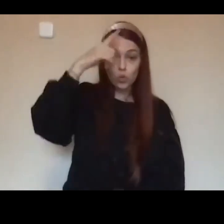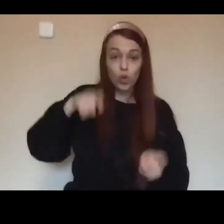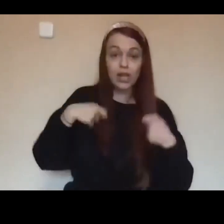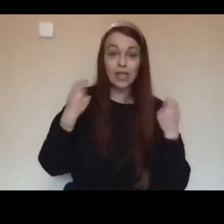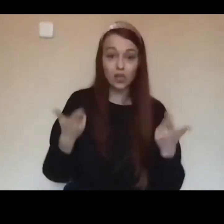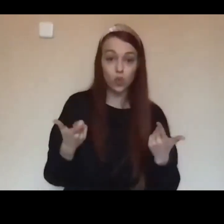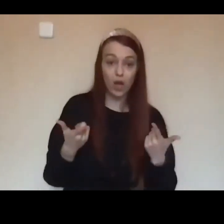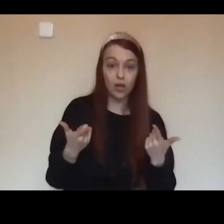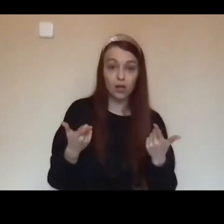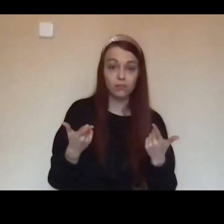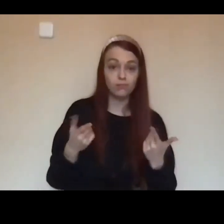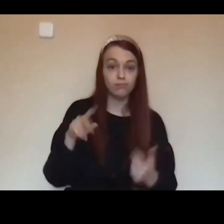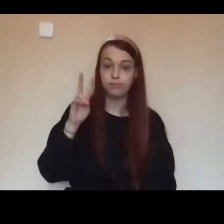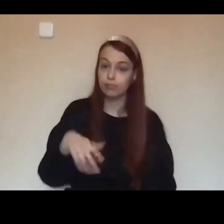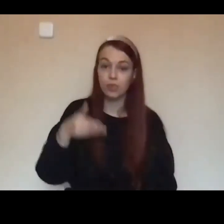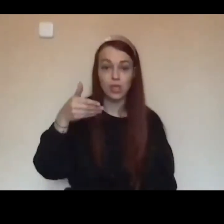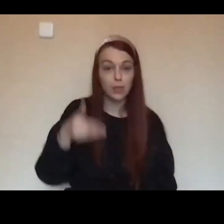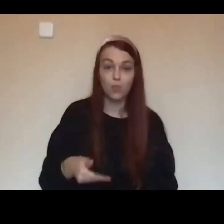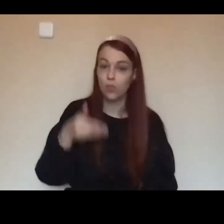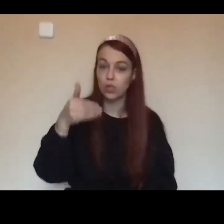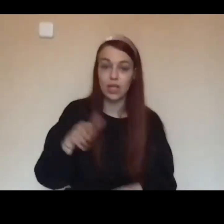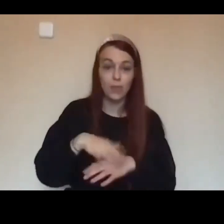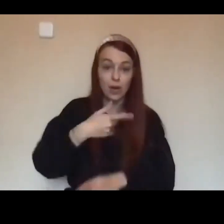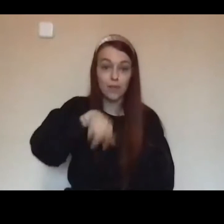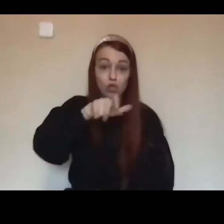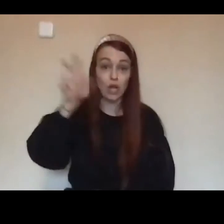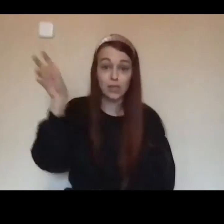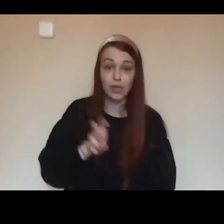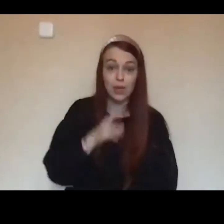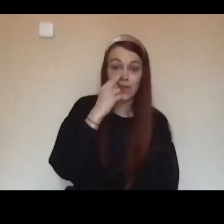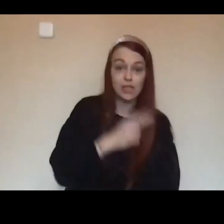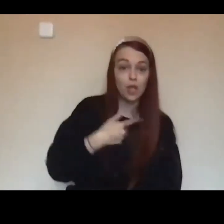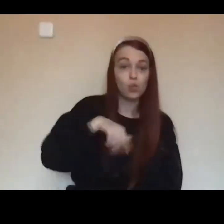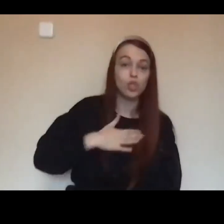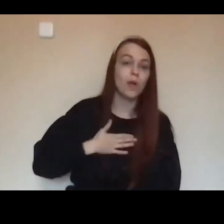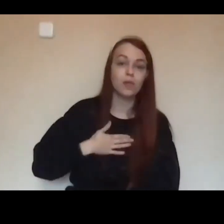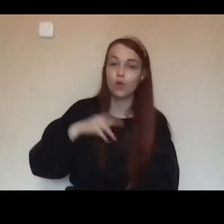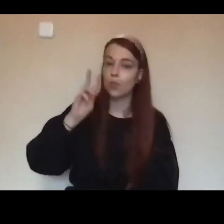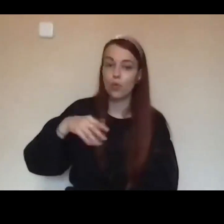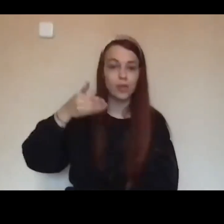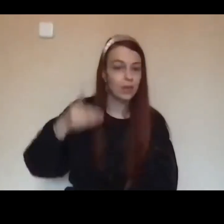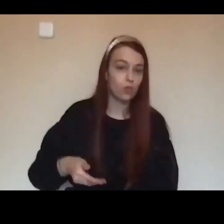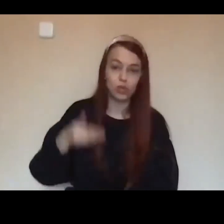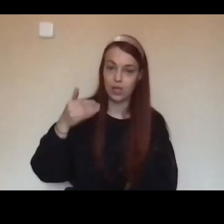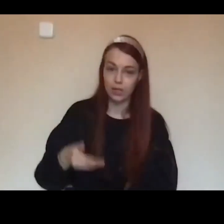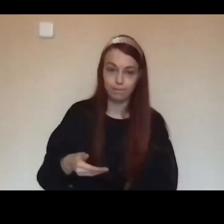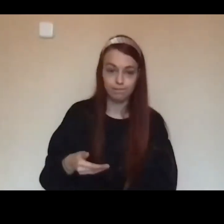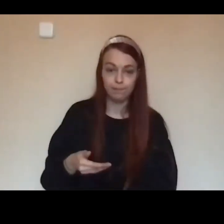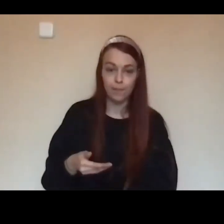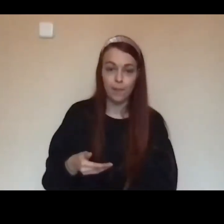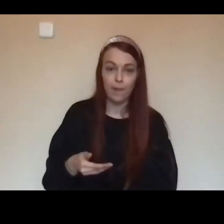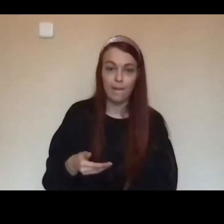es importantísimo para nuestros visitantes y para todo el mundo. Es una parte muy importante cómo se presentan